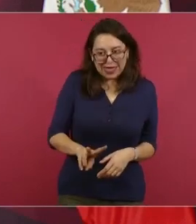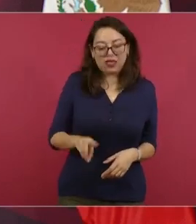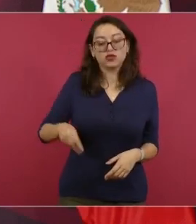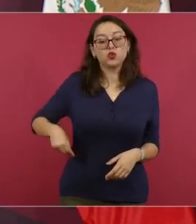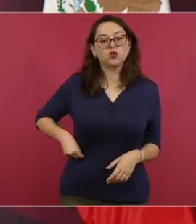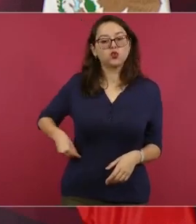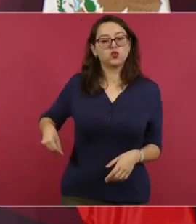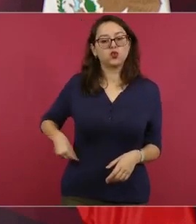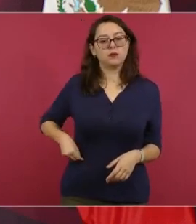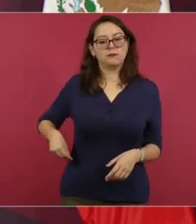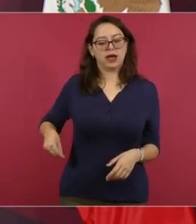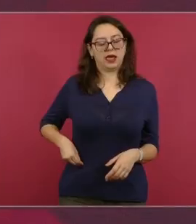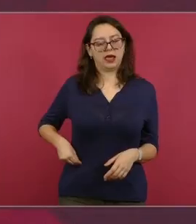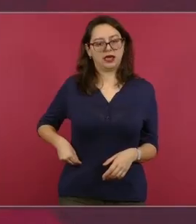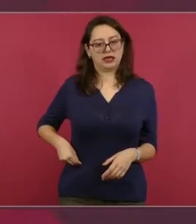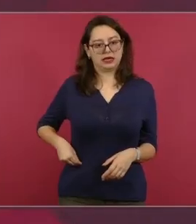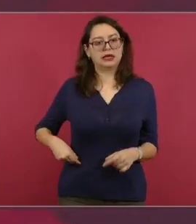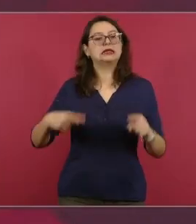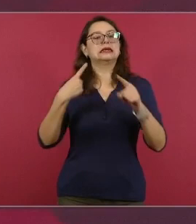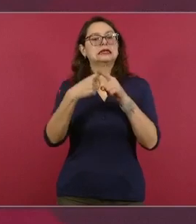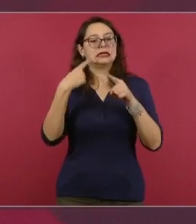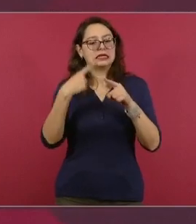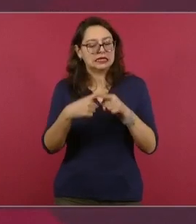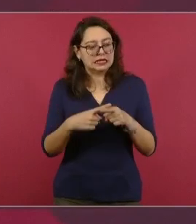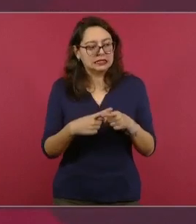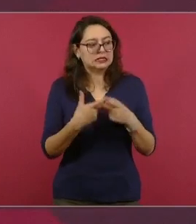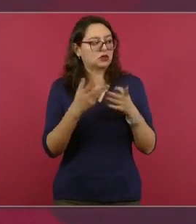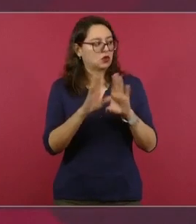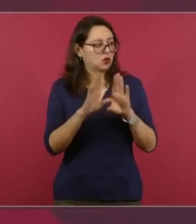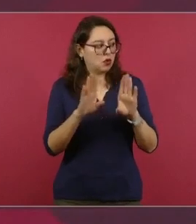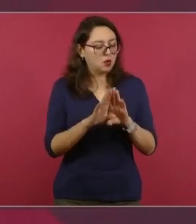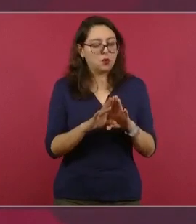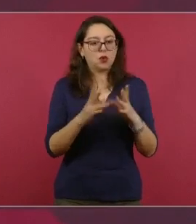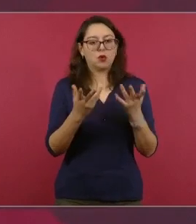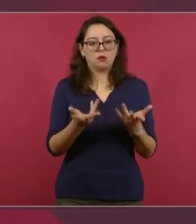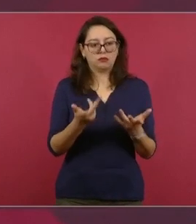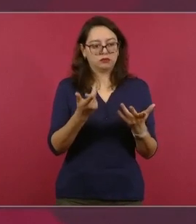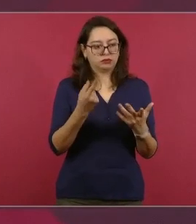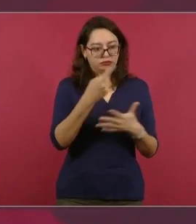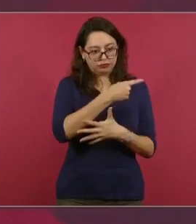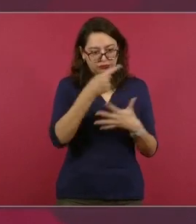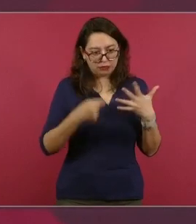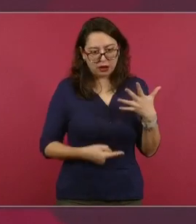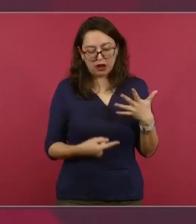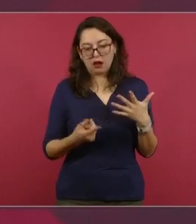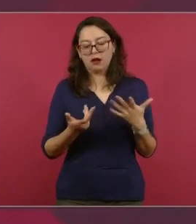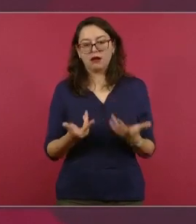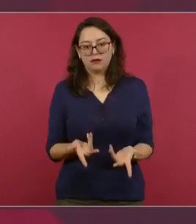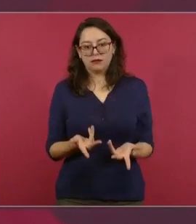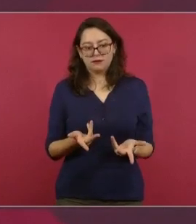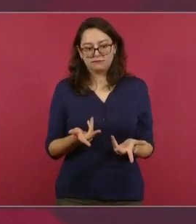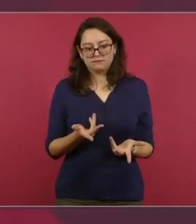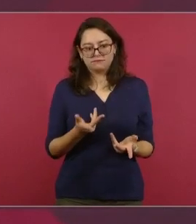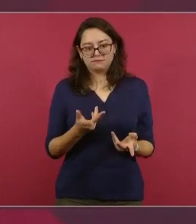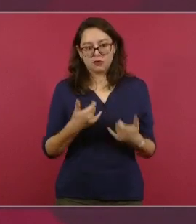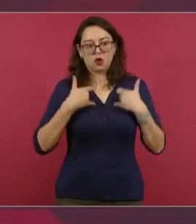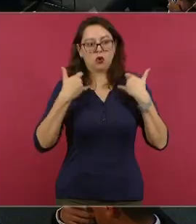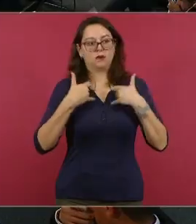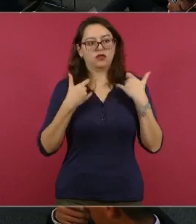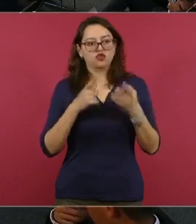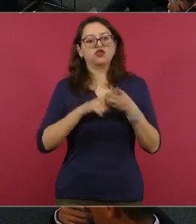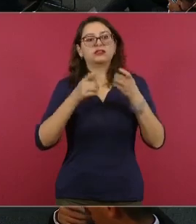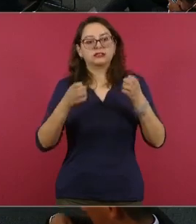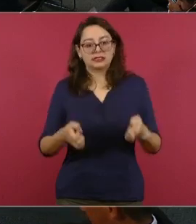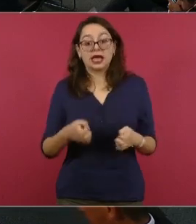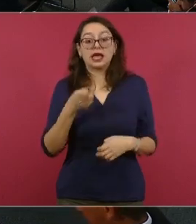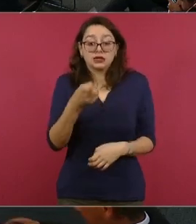los responsables, qué fue lo que sucedió, quiénes dieron las órdenes y dónde están los jóvenes.